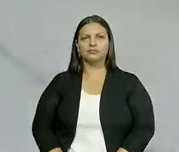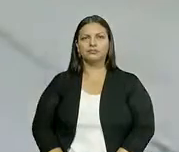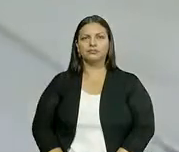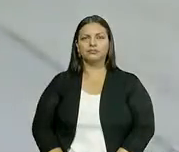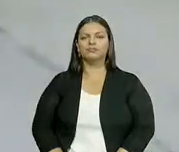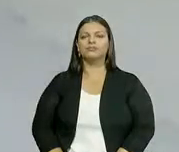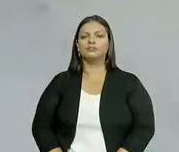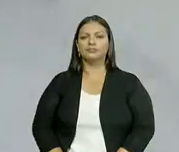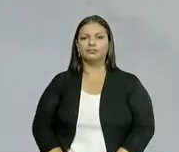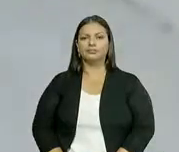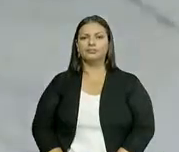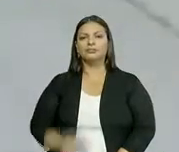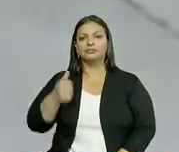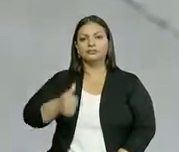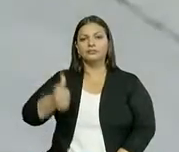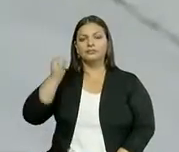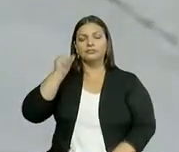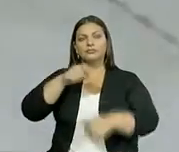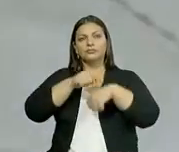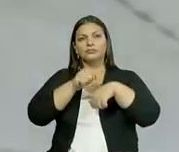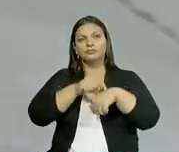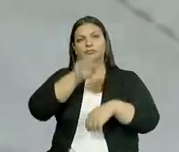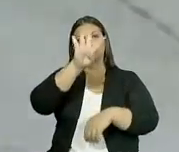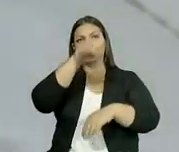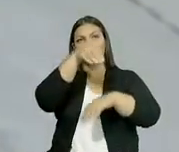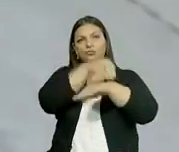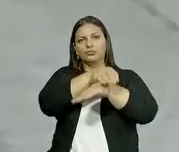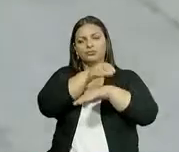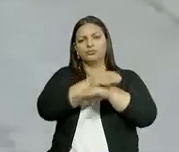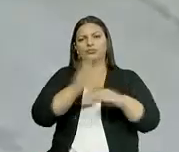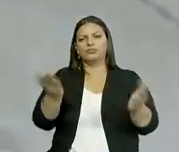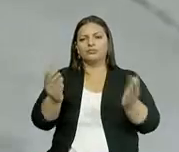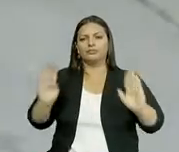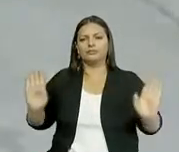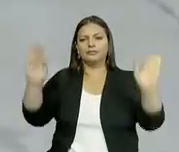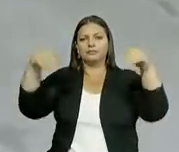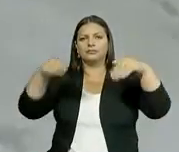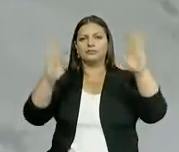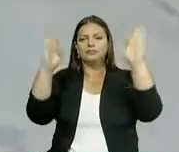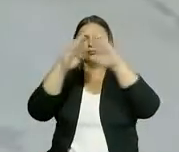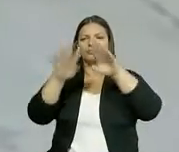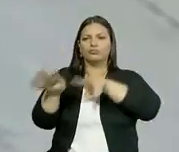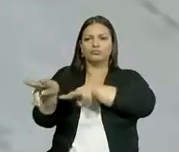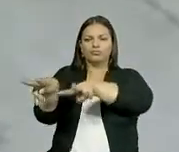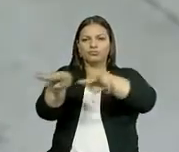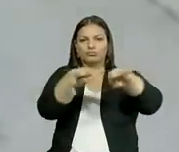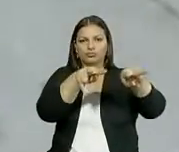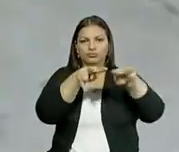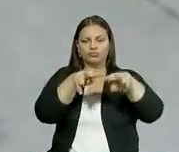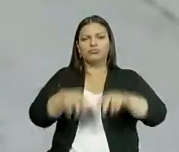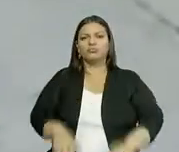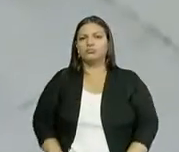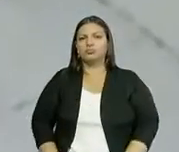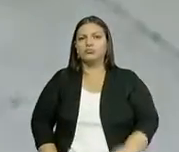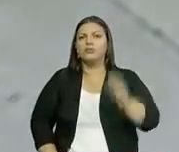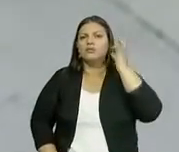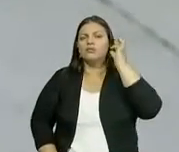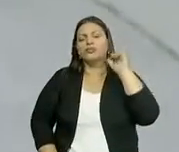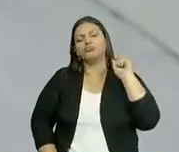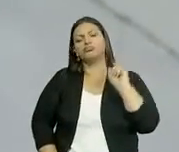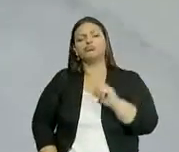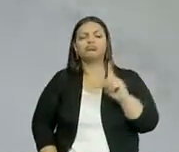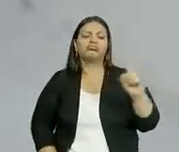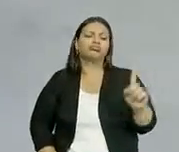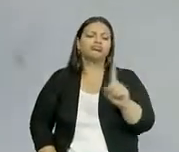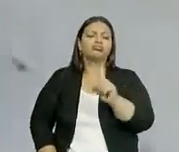A las 16 horas de este lunes, la imagen muestra a la joven caminando por la cuarta etapa de la ciudadela Bellavista. Muy cerca a